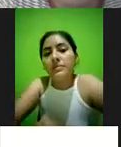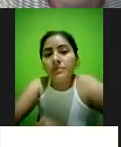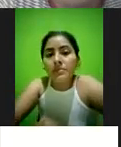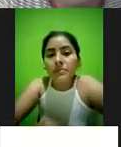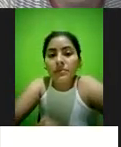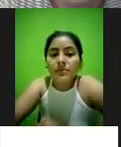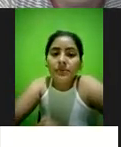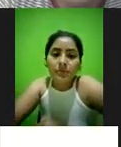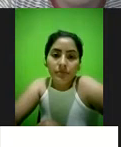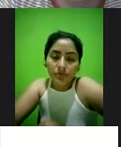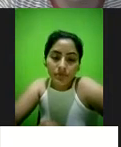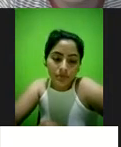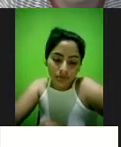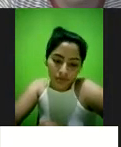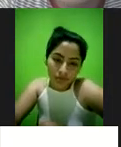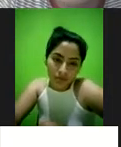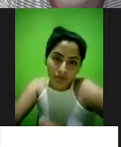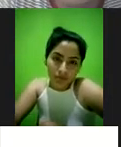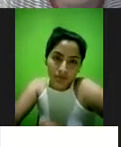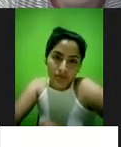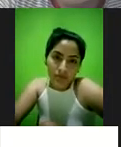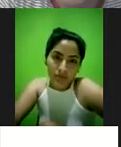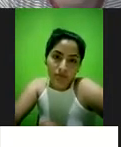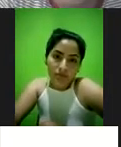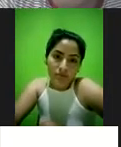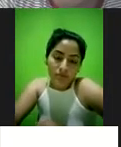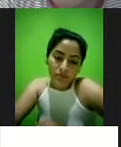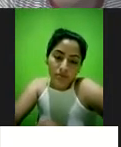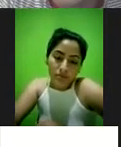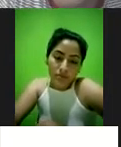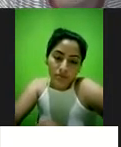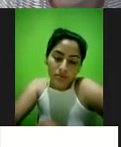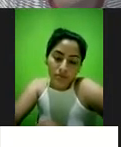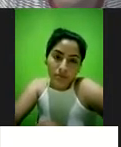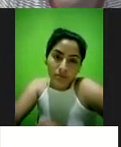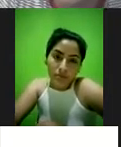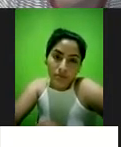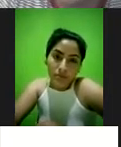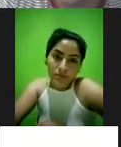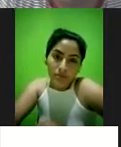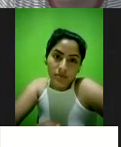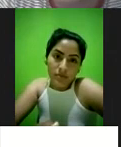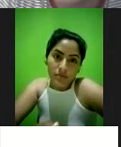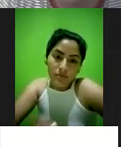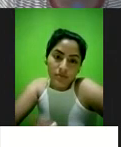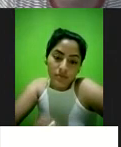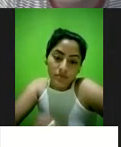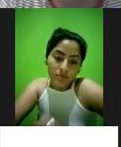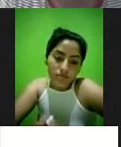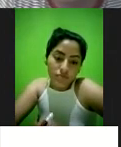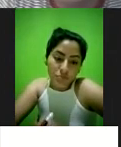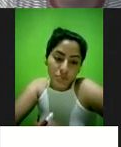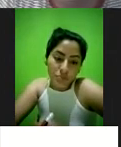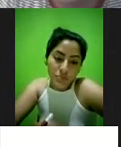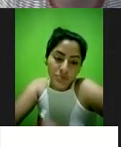a un sistema. Por ejemplo, el sistema digestivo, aparato digestivo, lo que da un conjunto de órganos, ¿no? Por ejemplo, ahí está lo que viene a ser el intestino delgado, el intestino